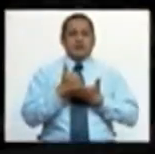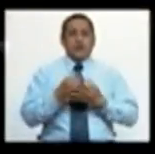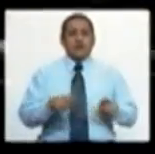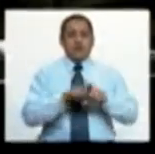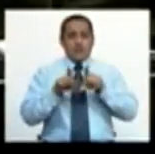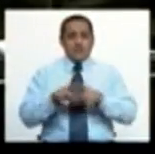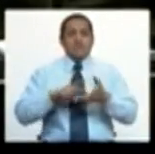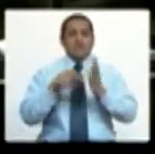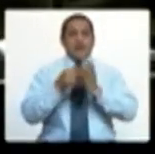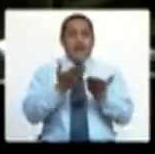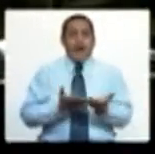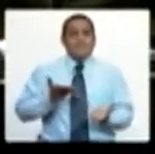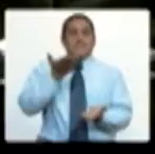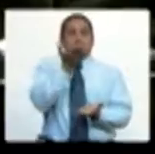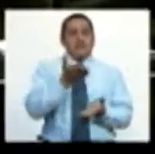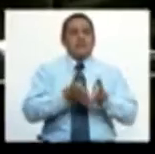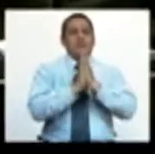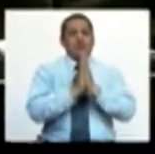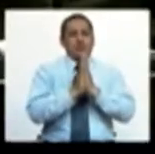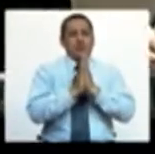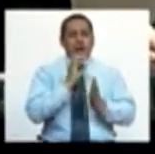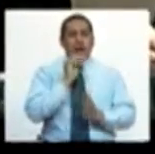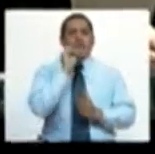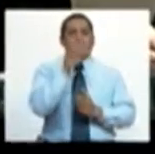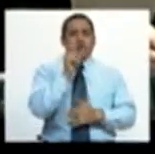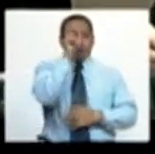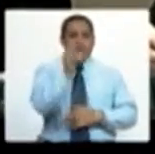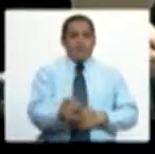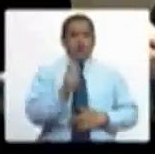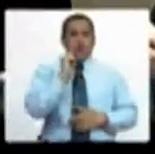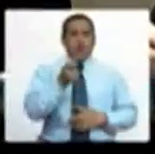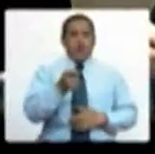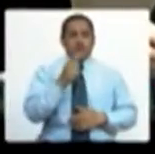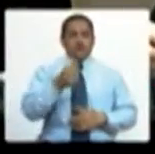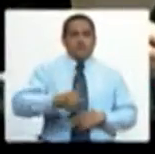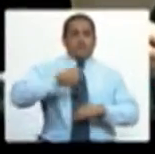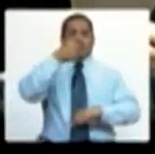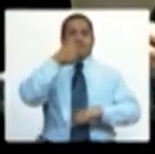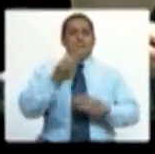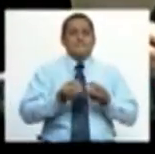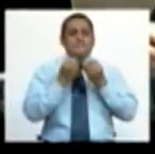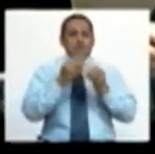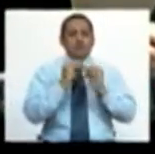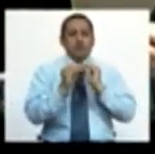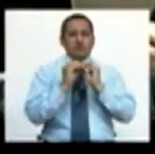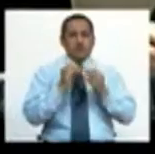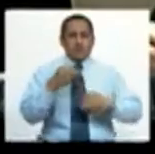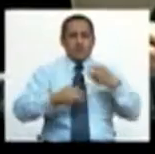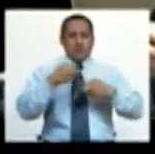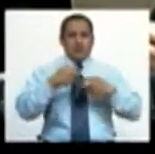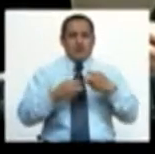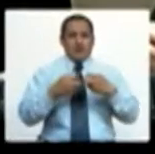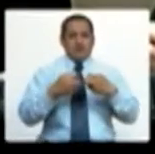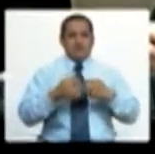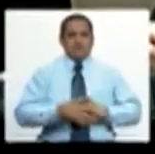ese sentido, la apelación sería la invocación o llamamiento dirigido a una autoridad superior para resolver una